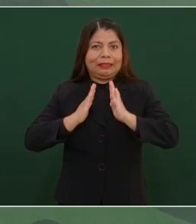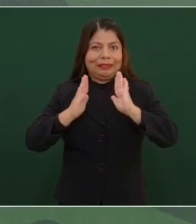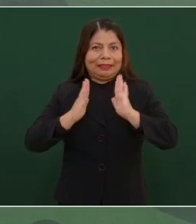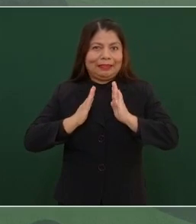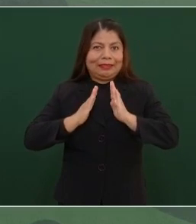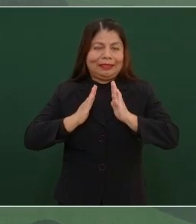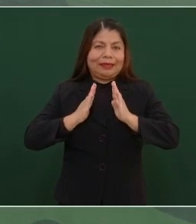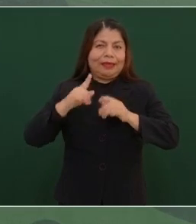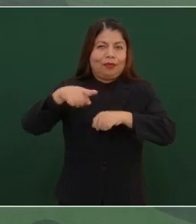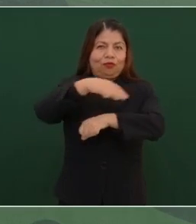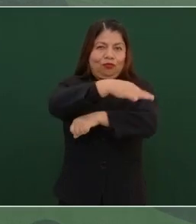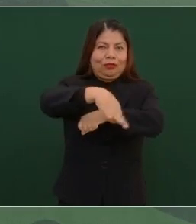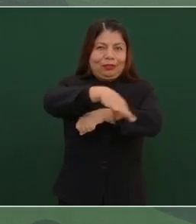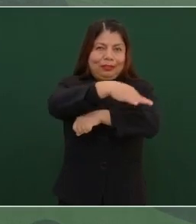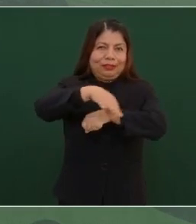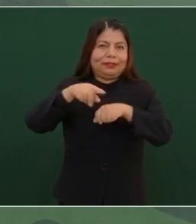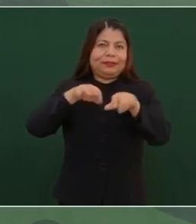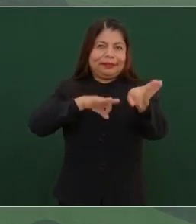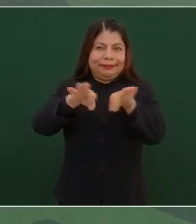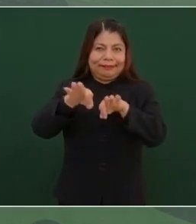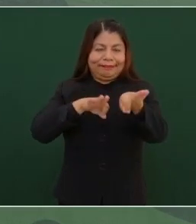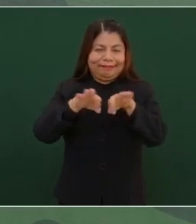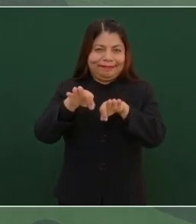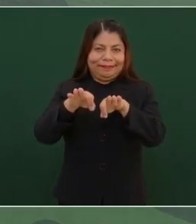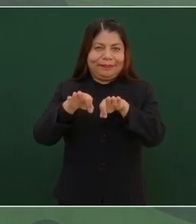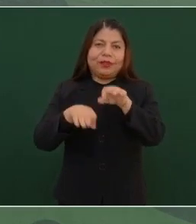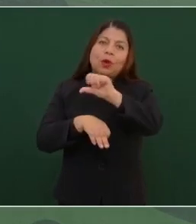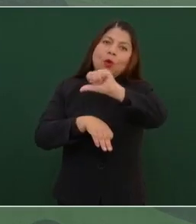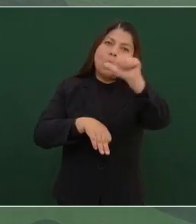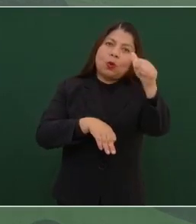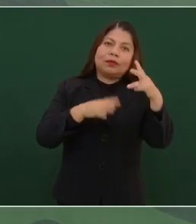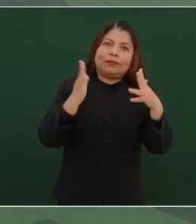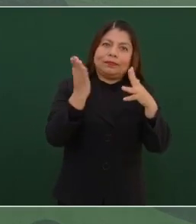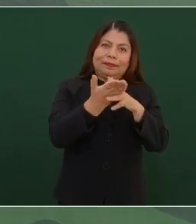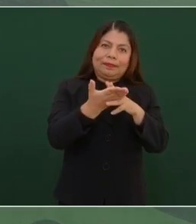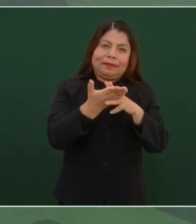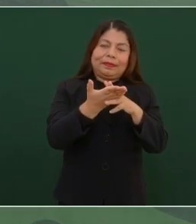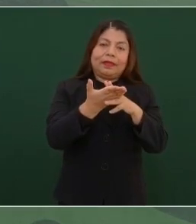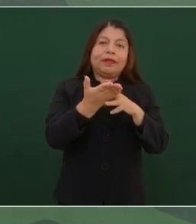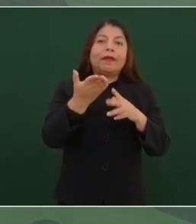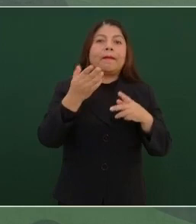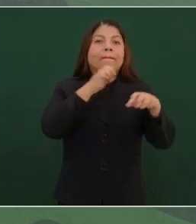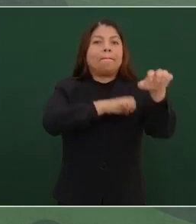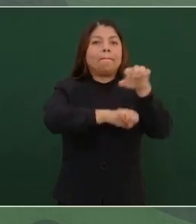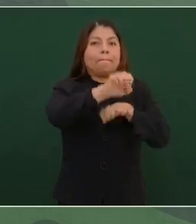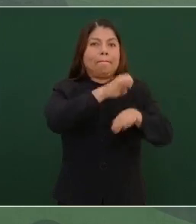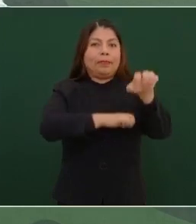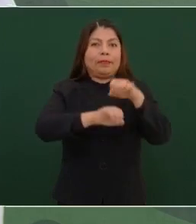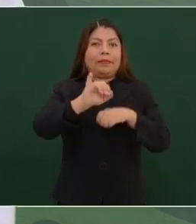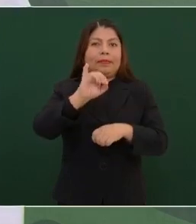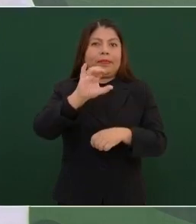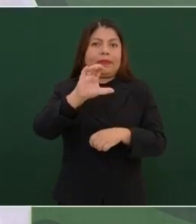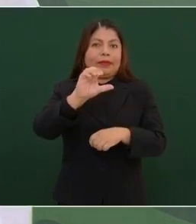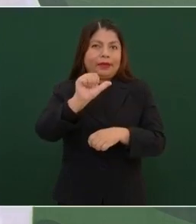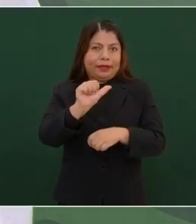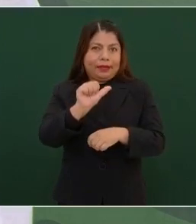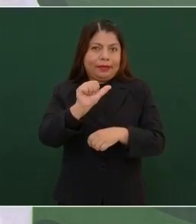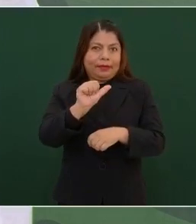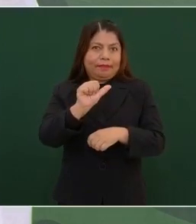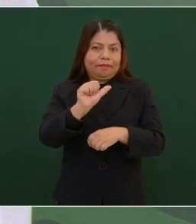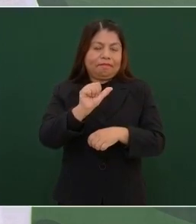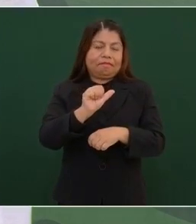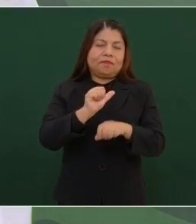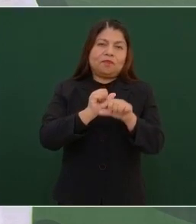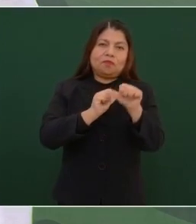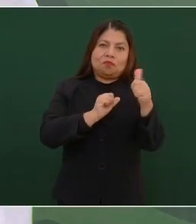a cargo de tres empresas que también trabajan en el Tren Maya: ICA, Mota, Mota